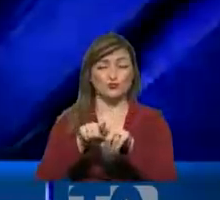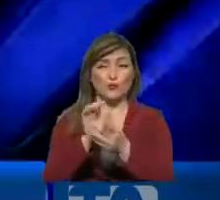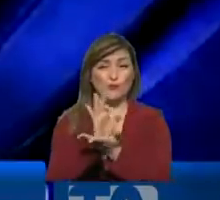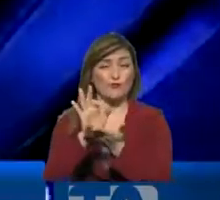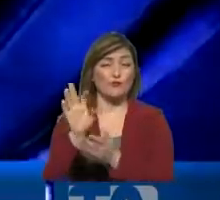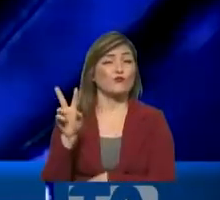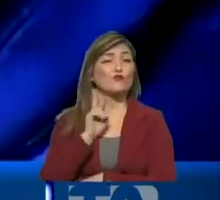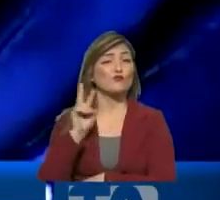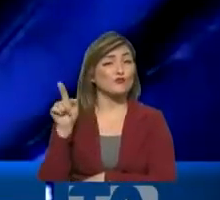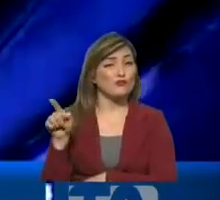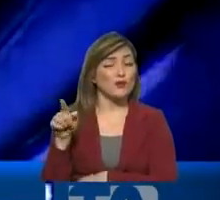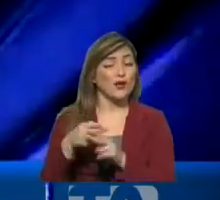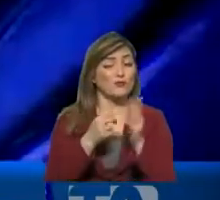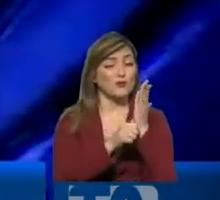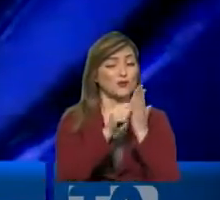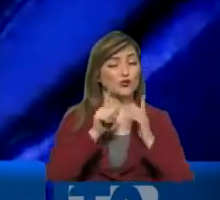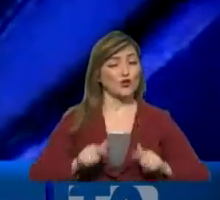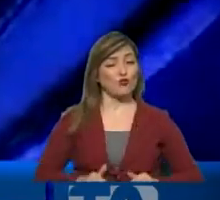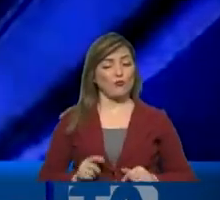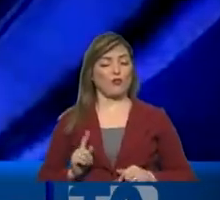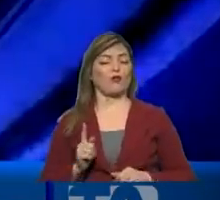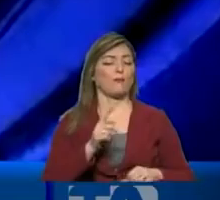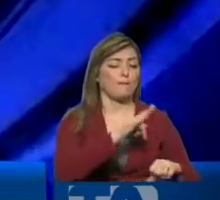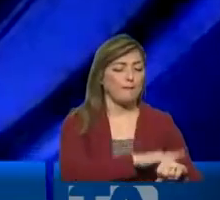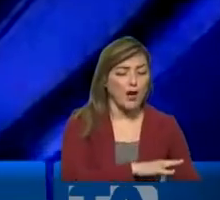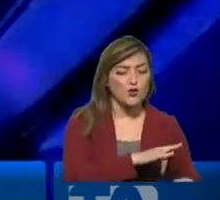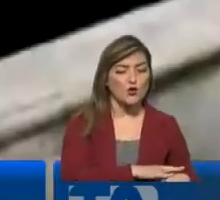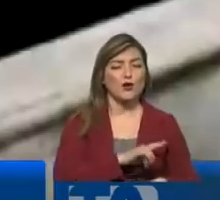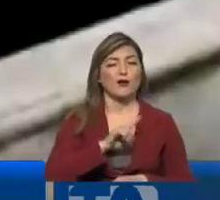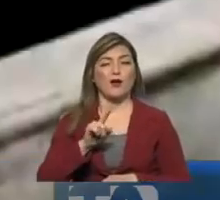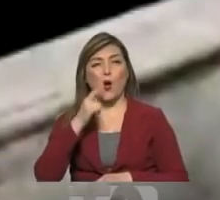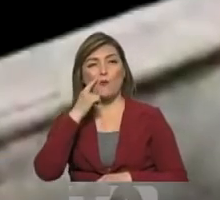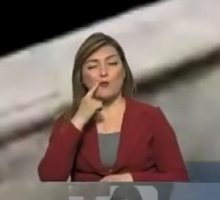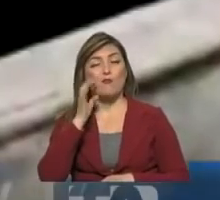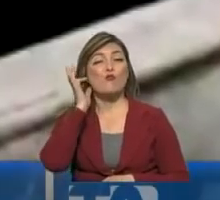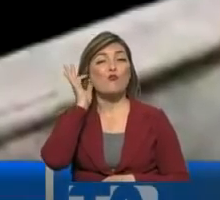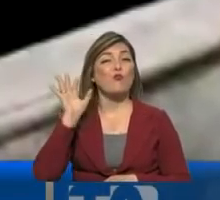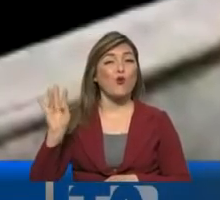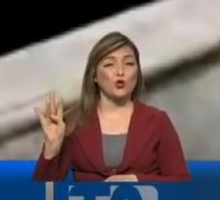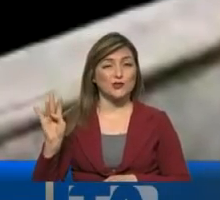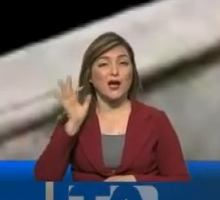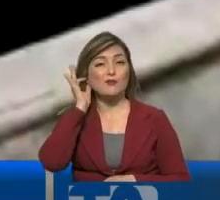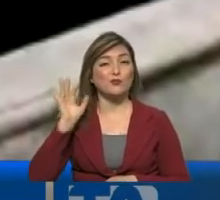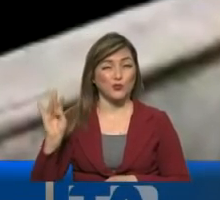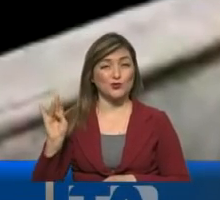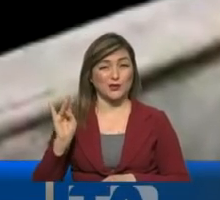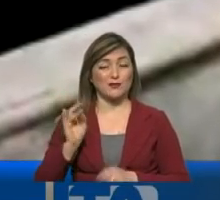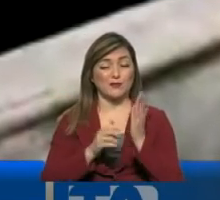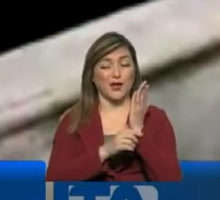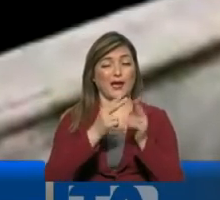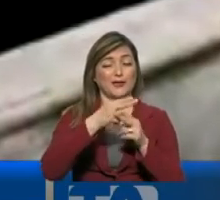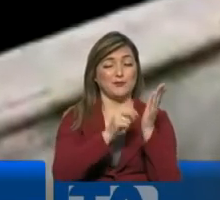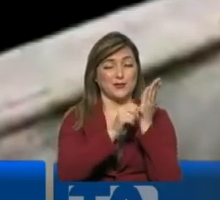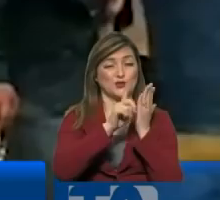por la víctima, mientras el exministro de Salud Mauro Falconi se encontraba en el baño, el defensor del pueblo Freddy Carrión se habría acercado de